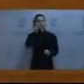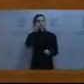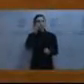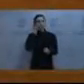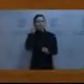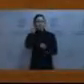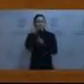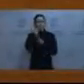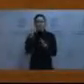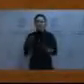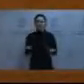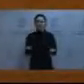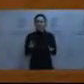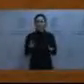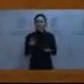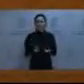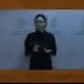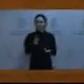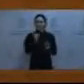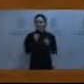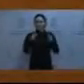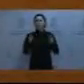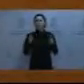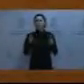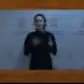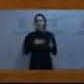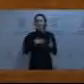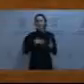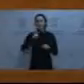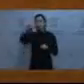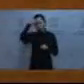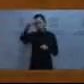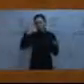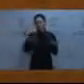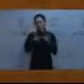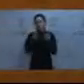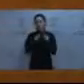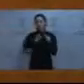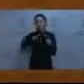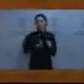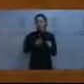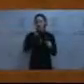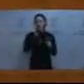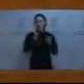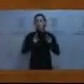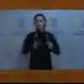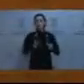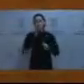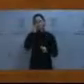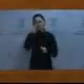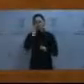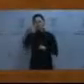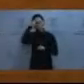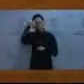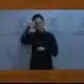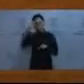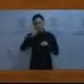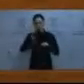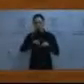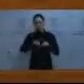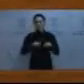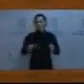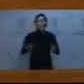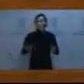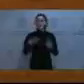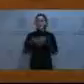lo hace rentable no solamente desde el punto de vista patrimonial, sino cultural y socialmente rentable, que debe ser el objeto con los bienes de interés cultural del Principado de Asturias. Y mire,